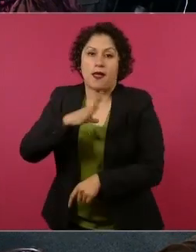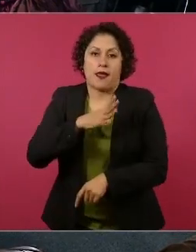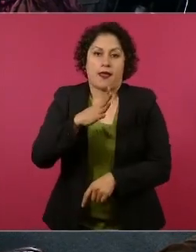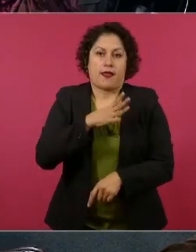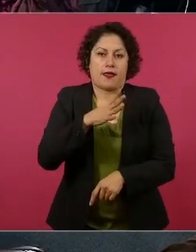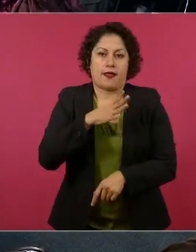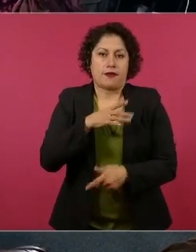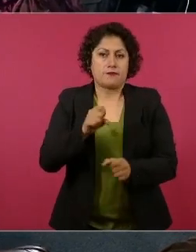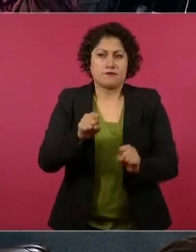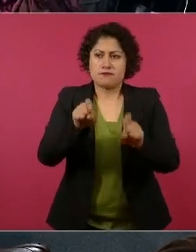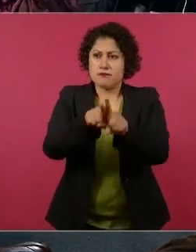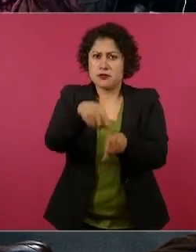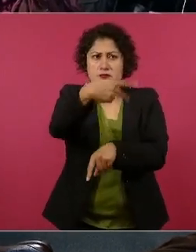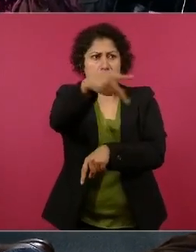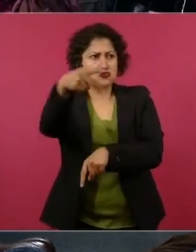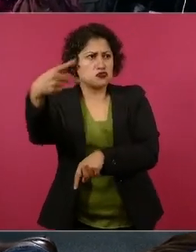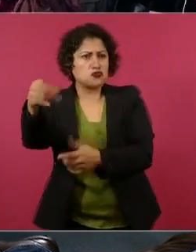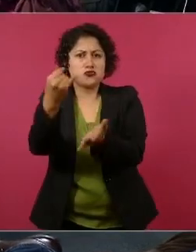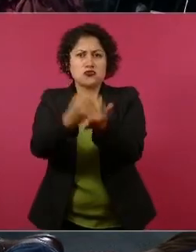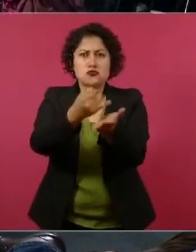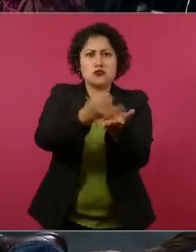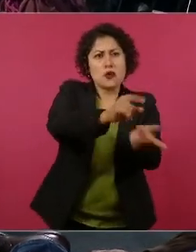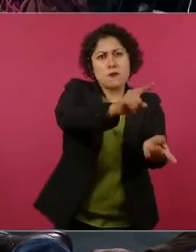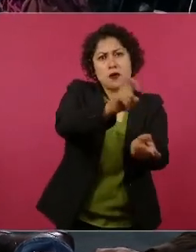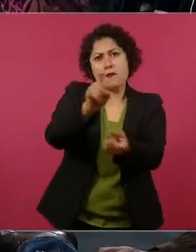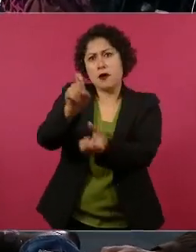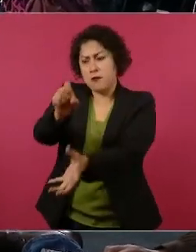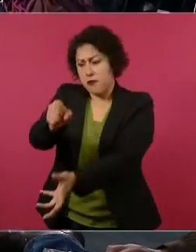tienen tarjeta de bienestar. Hay otros